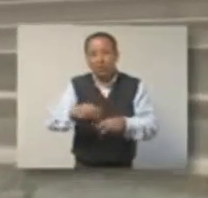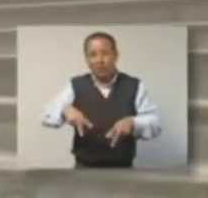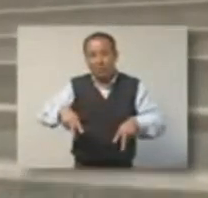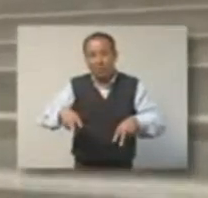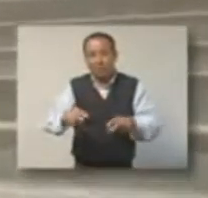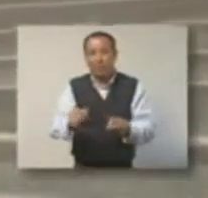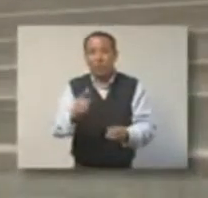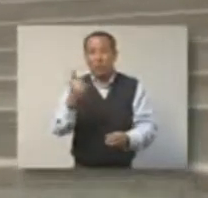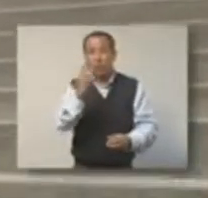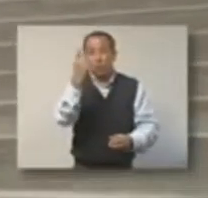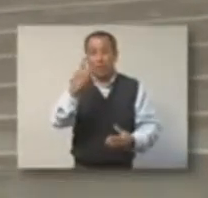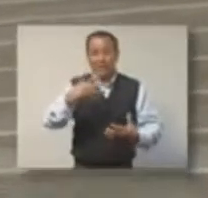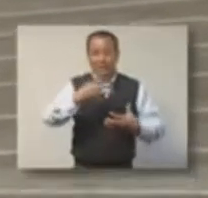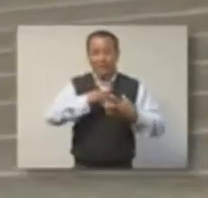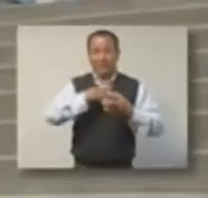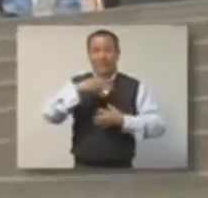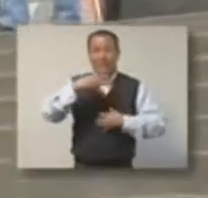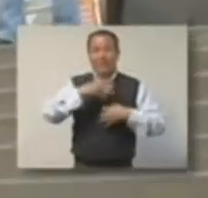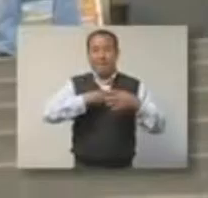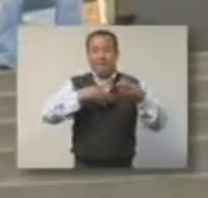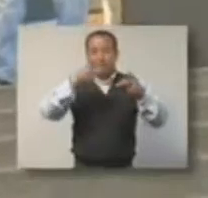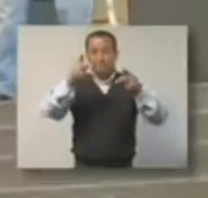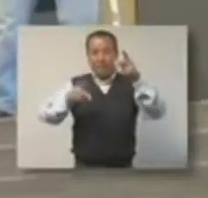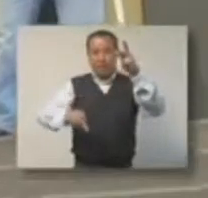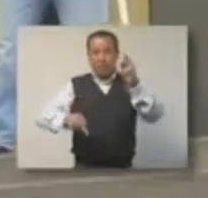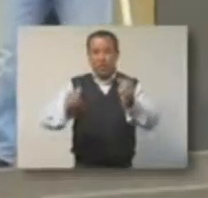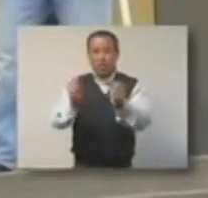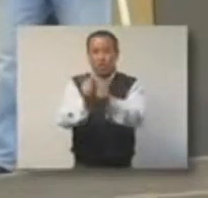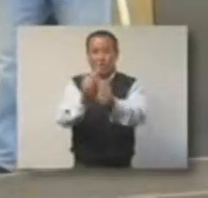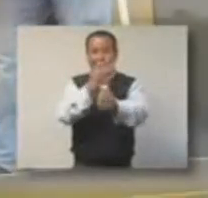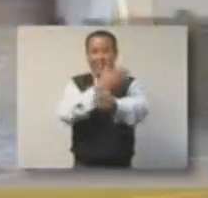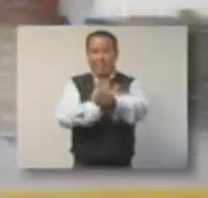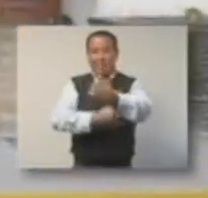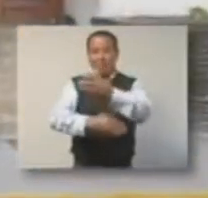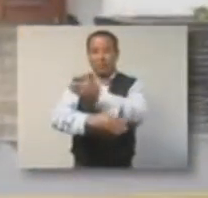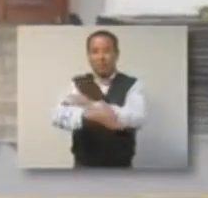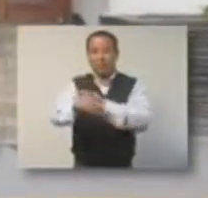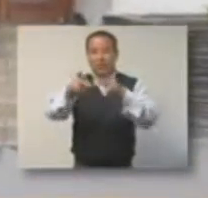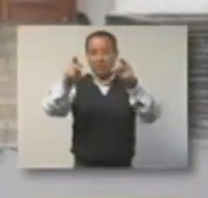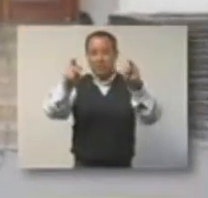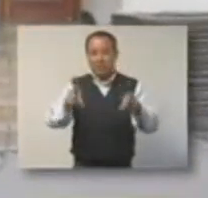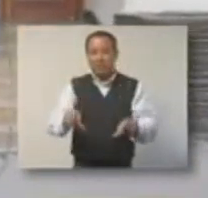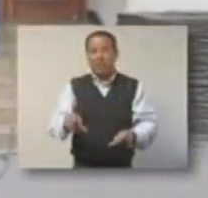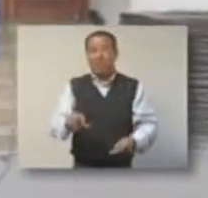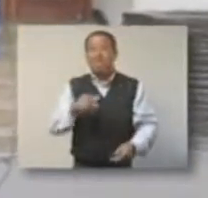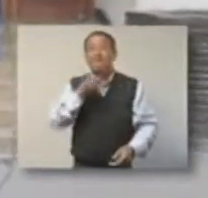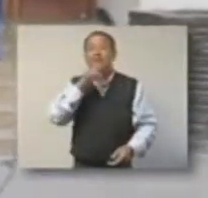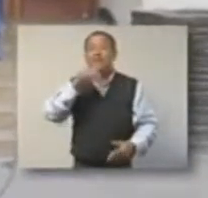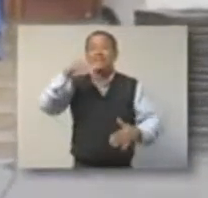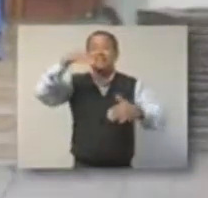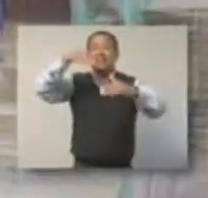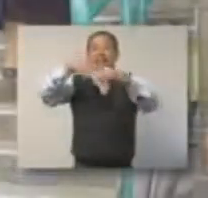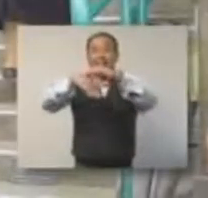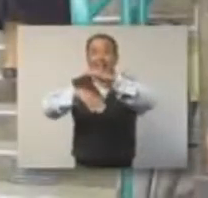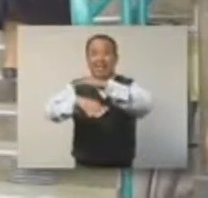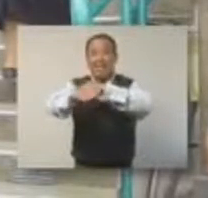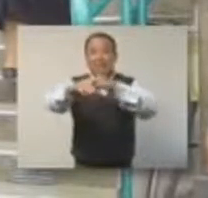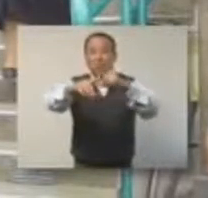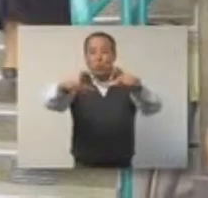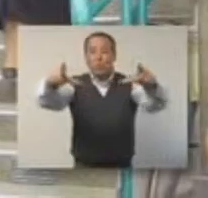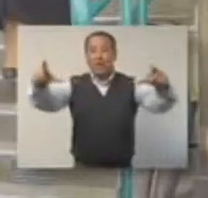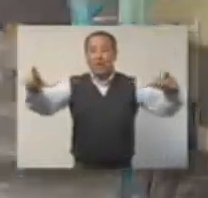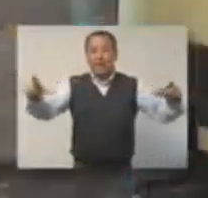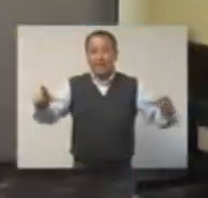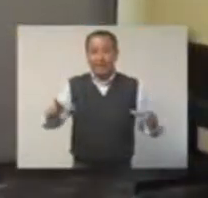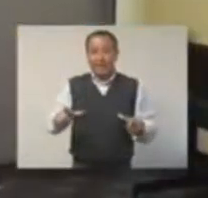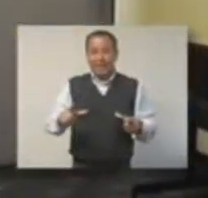Una de las quejas más frecuentes de la población con discapacidad es la falta de condiciones de accesibilidad en los espacios públicos,